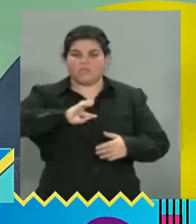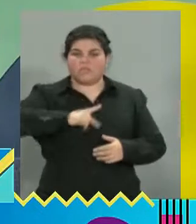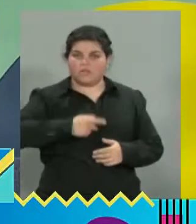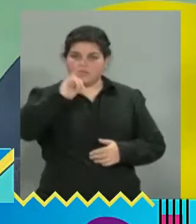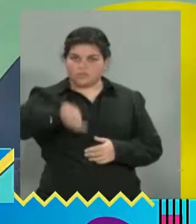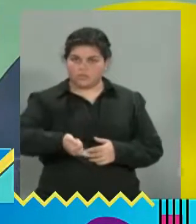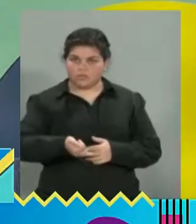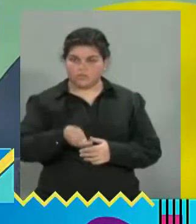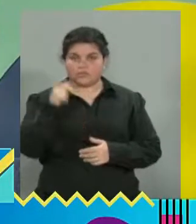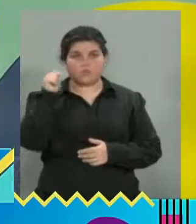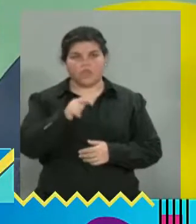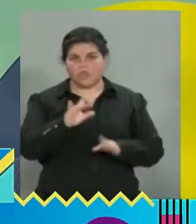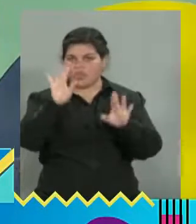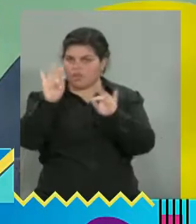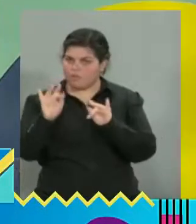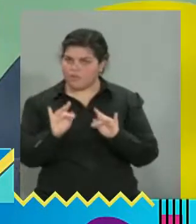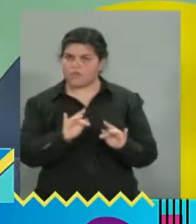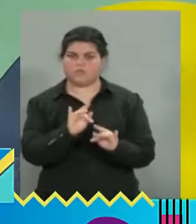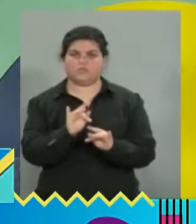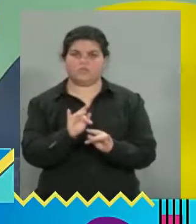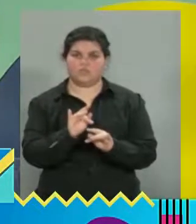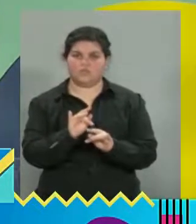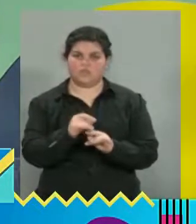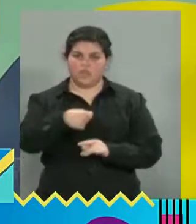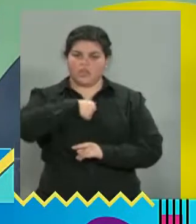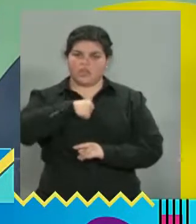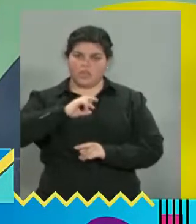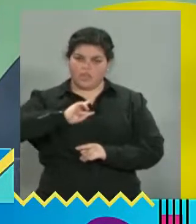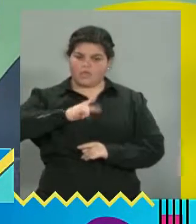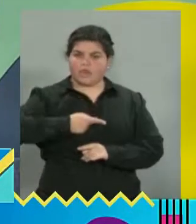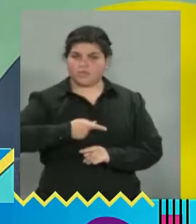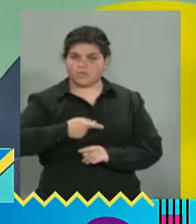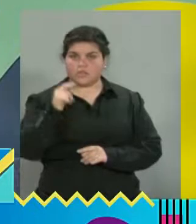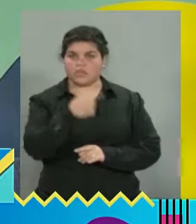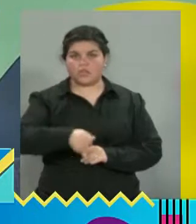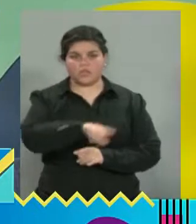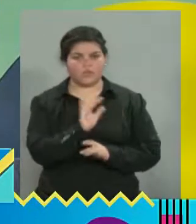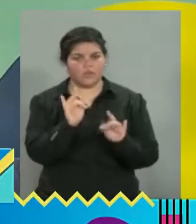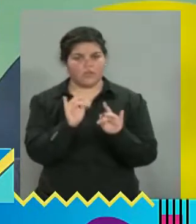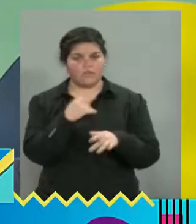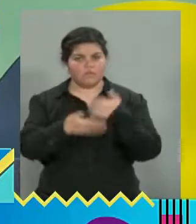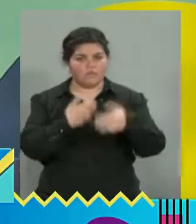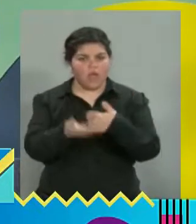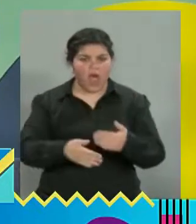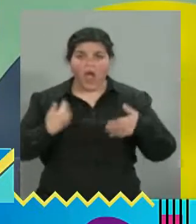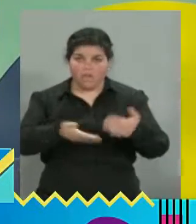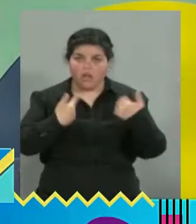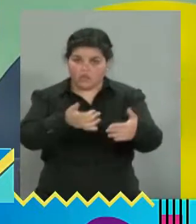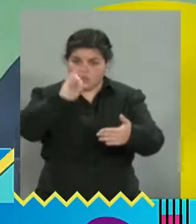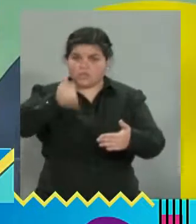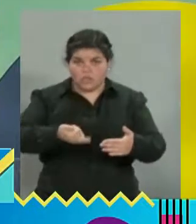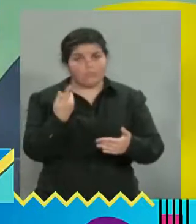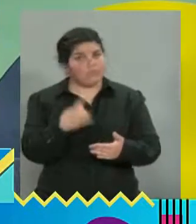la situación que se torna muy difícil para las identidades trans hoy día, a pesar de haber avanzado tanto y que